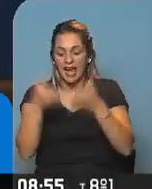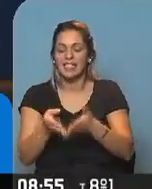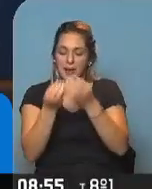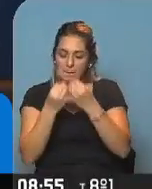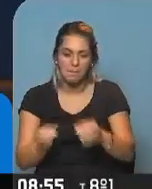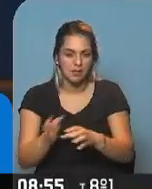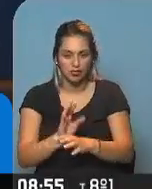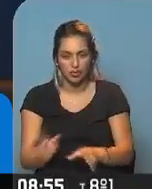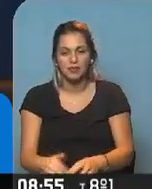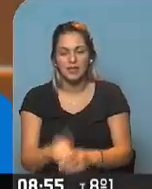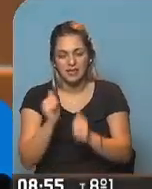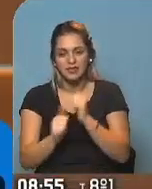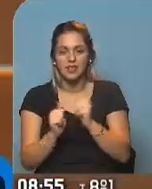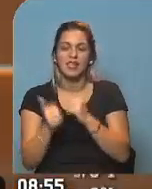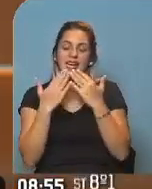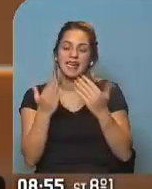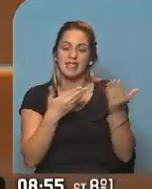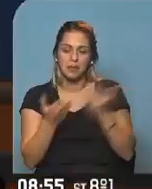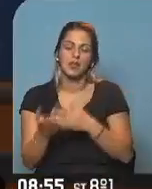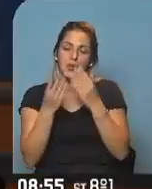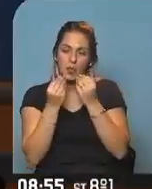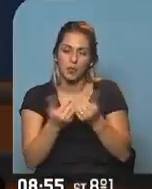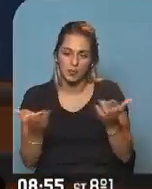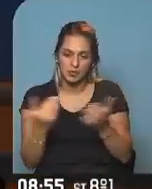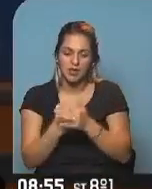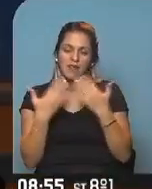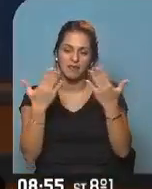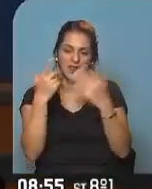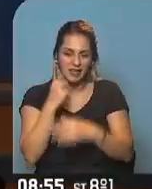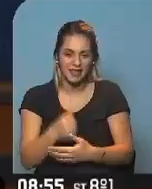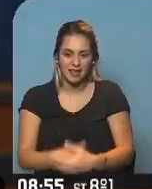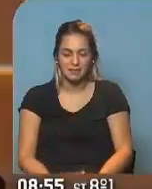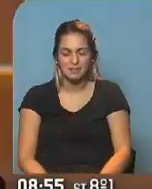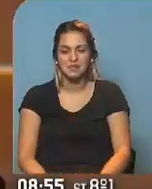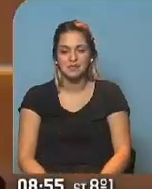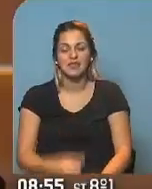no eduardo gracias por venir un placer como si llegase de la alegría feliz día gracias a la sal y con nosotros